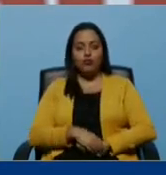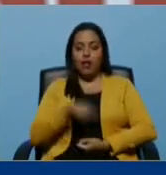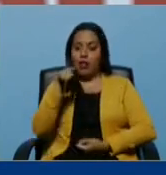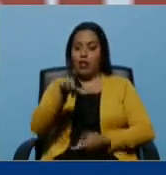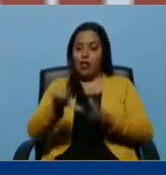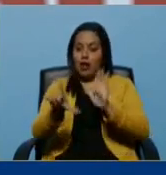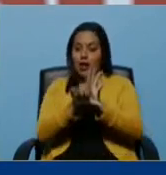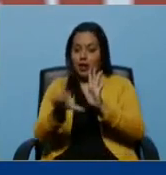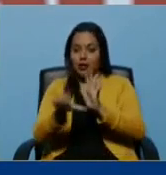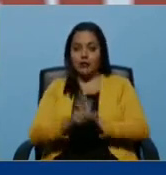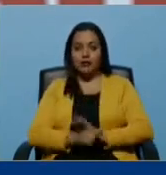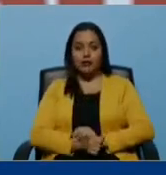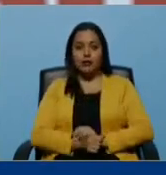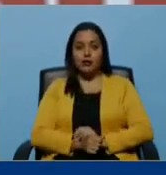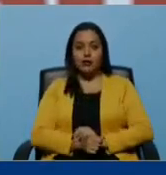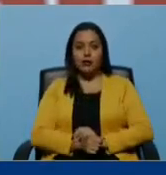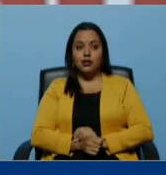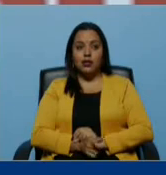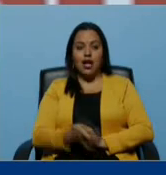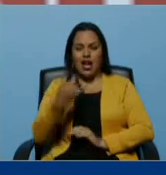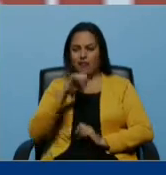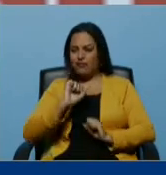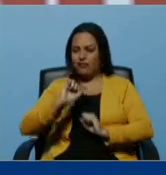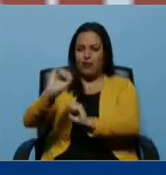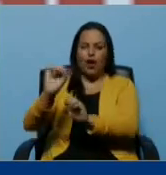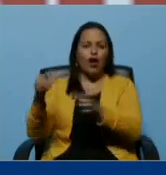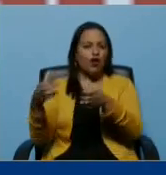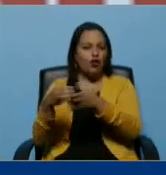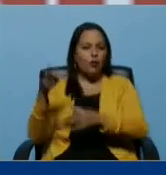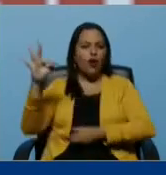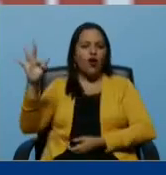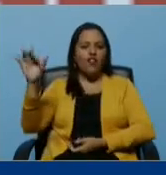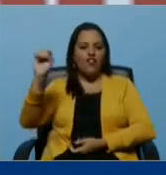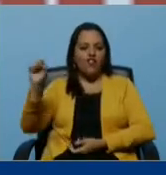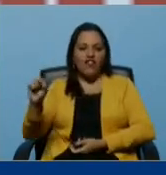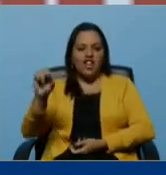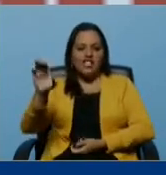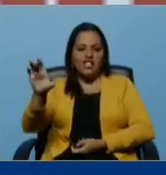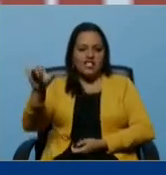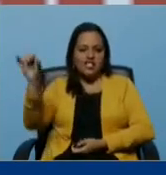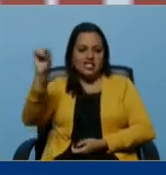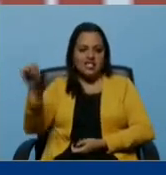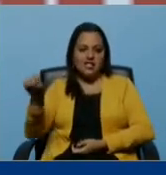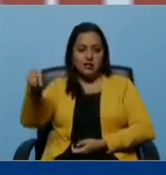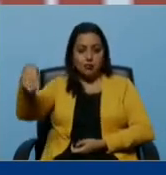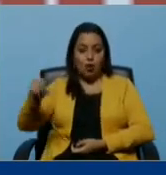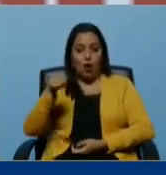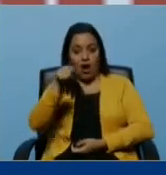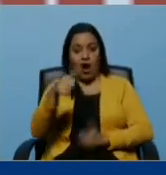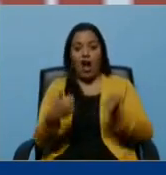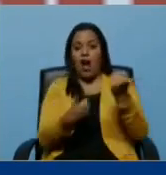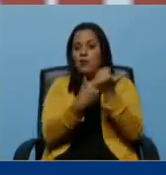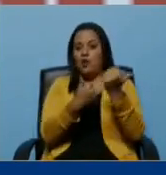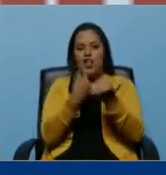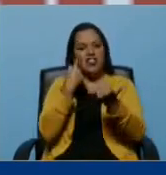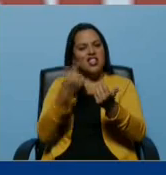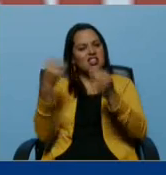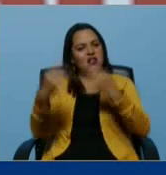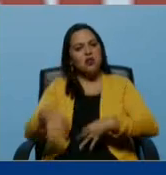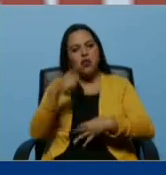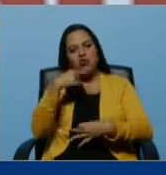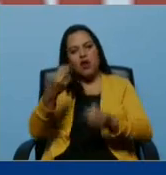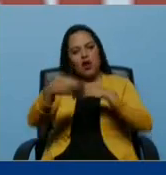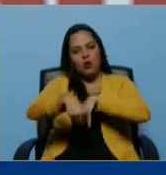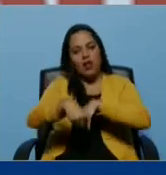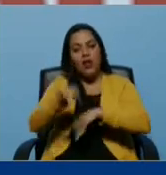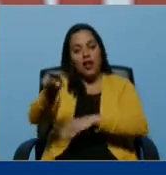Esa ley, por supuesto, va a ser rechazada por los fascistas. Esa ley va a ser rechazada por los neofascistas. Esa ley